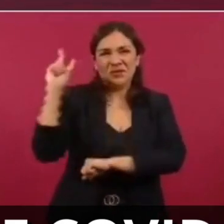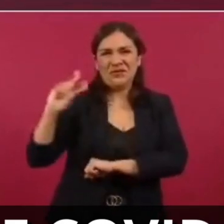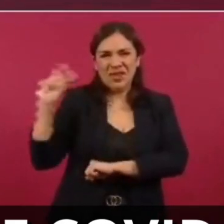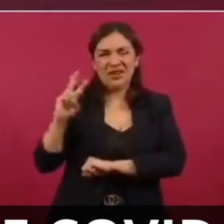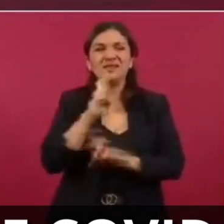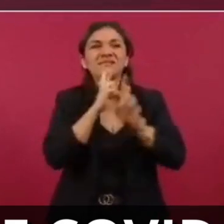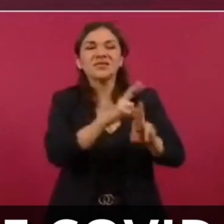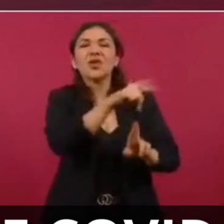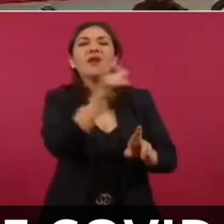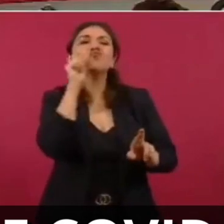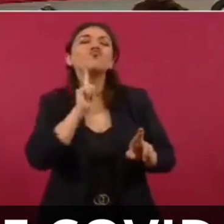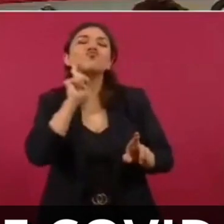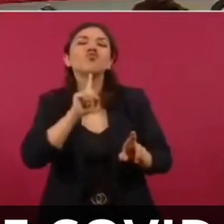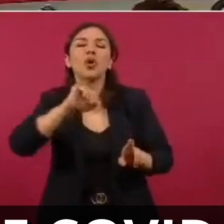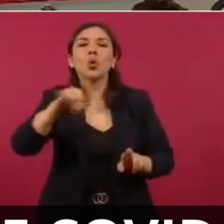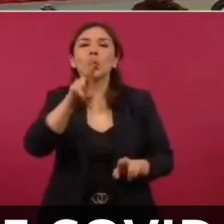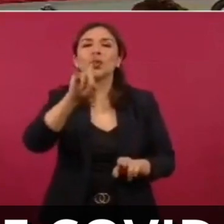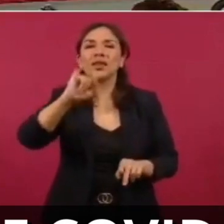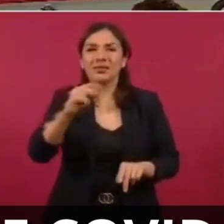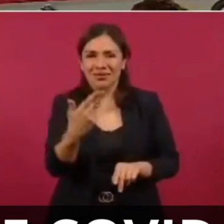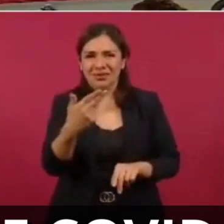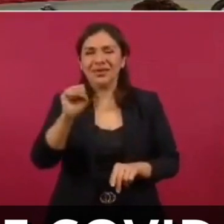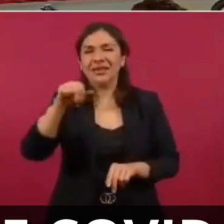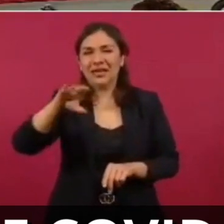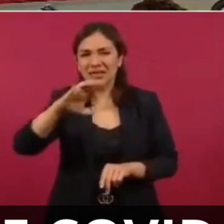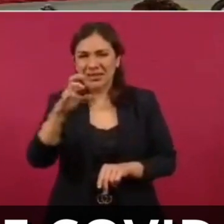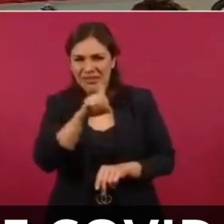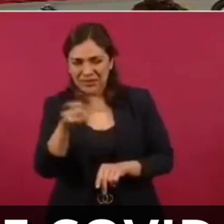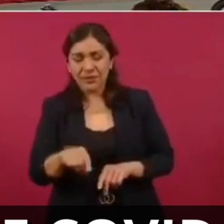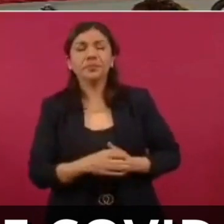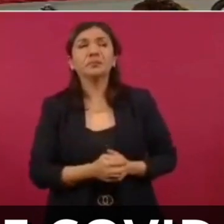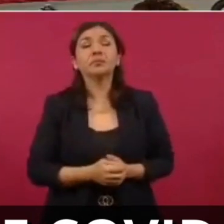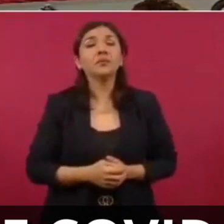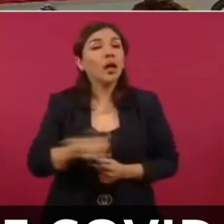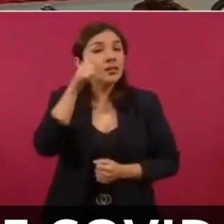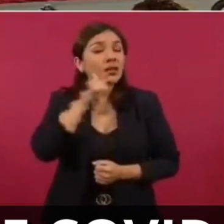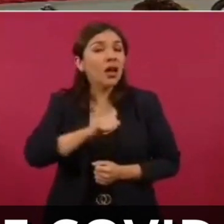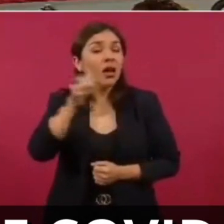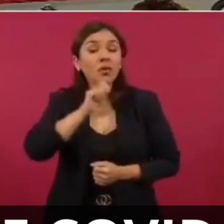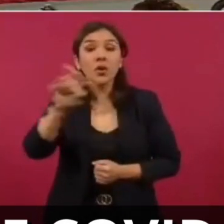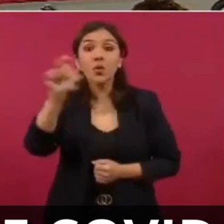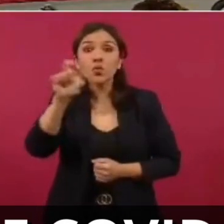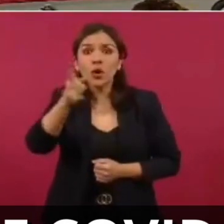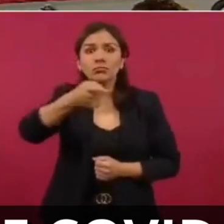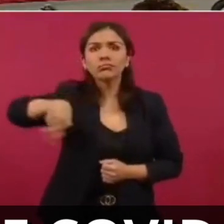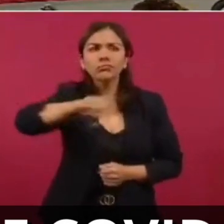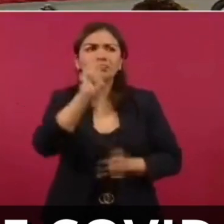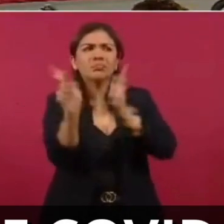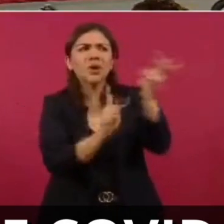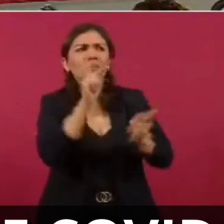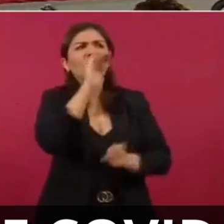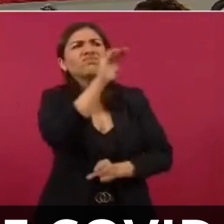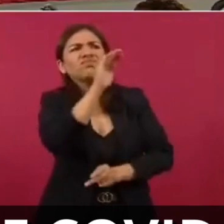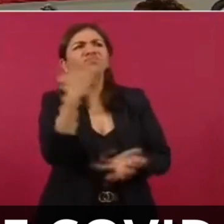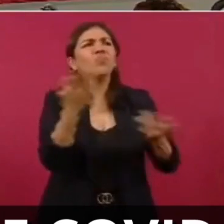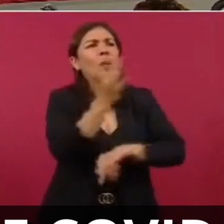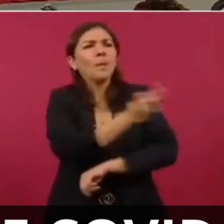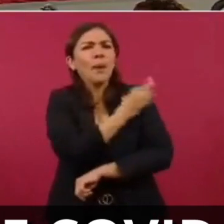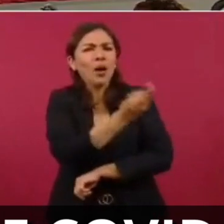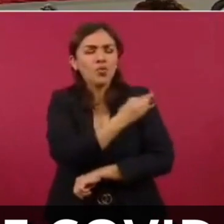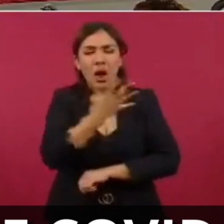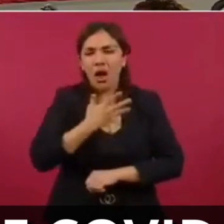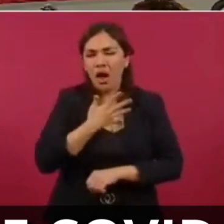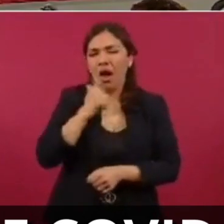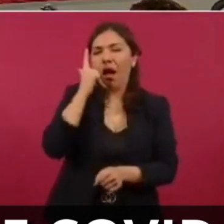del diario La Verdad Noticias, cada vez que se pregunta sobre la vacunación, identificamos